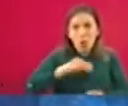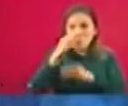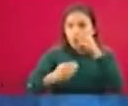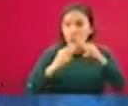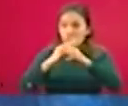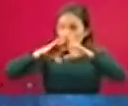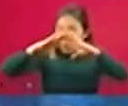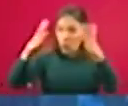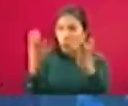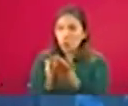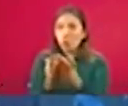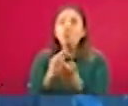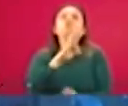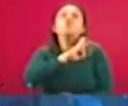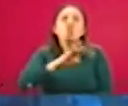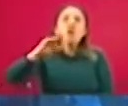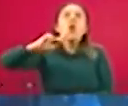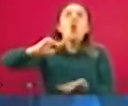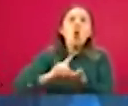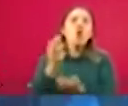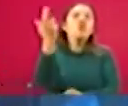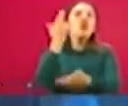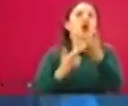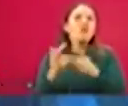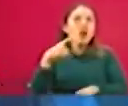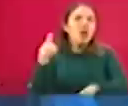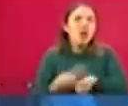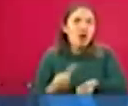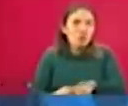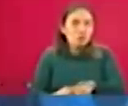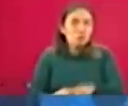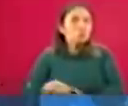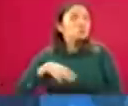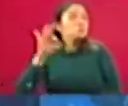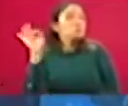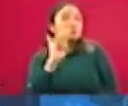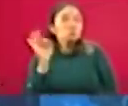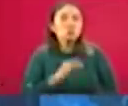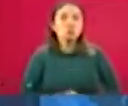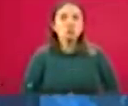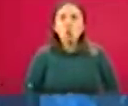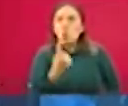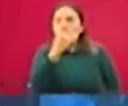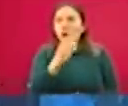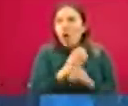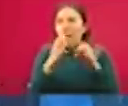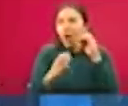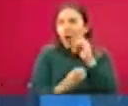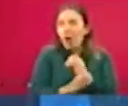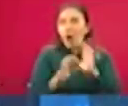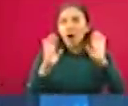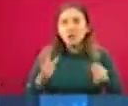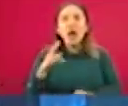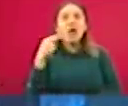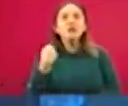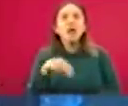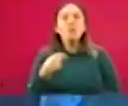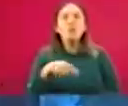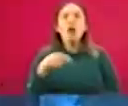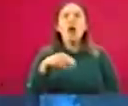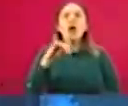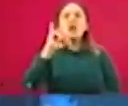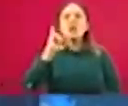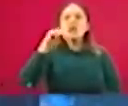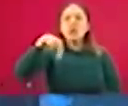cuando quien hace el pronóstico de tiempo, si uno lo consulta a las 8 de la mañana, dice probabilidad de 60% de lluvias a las 2 de la